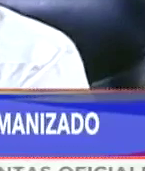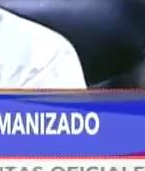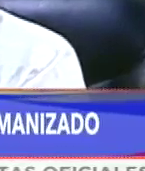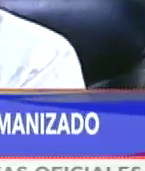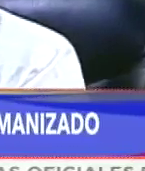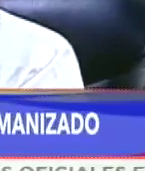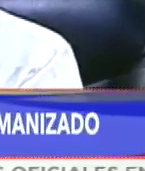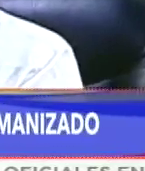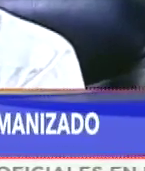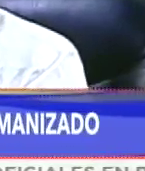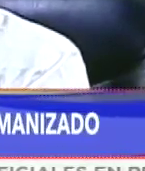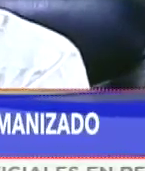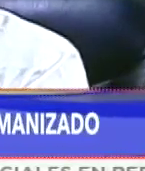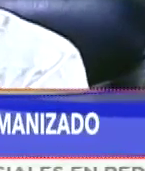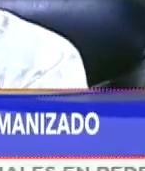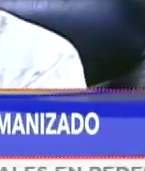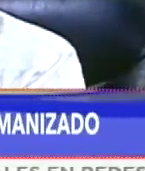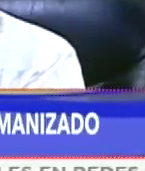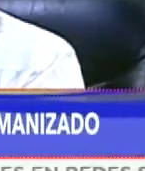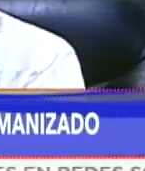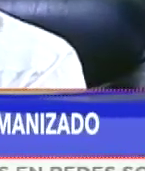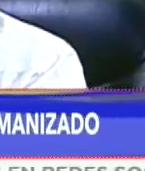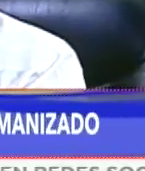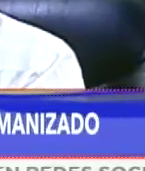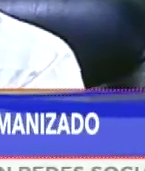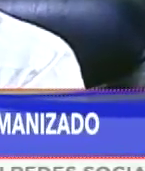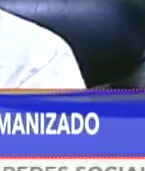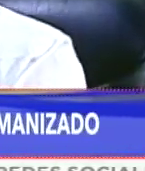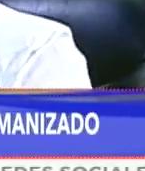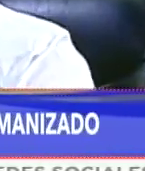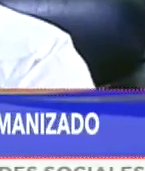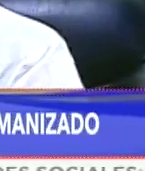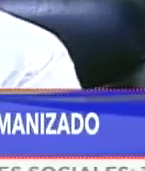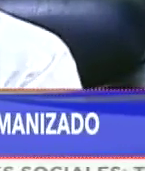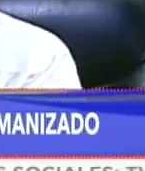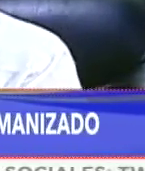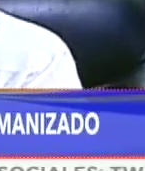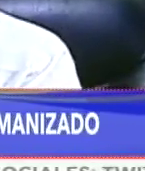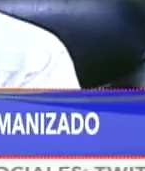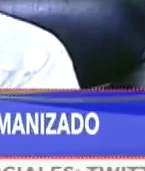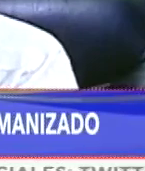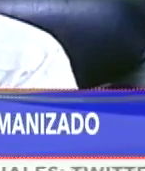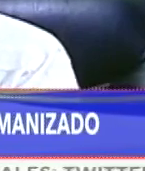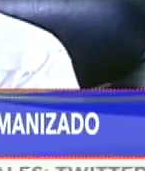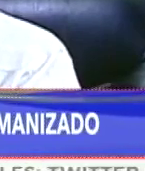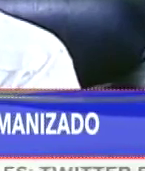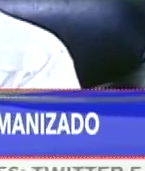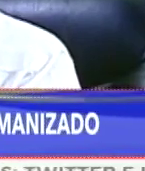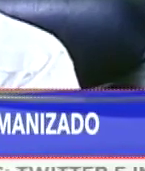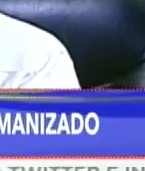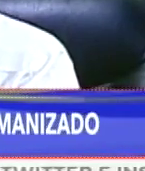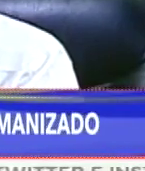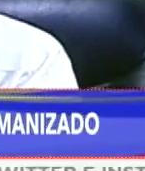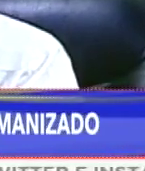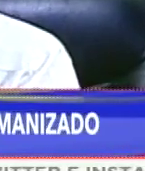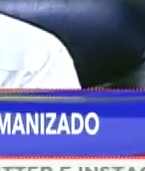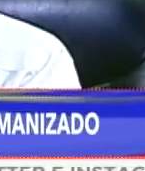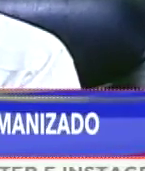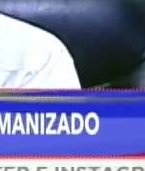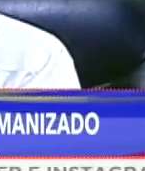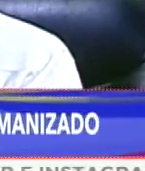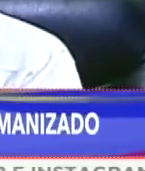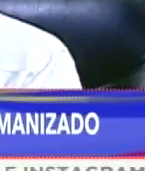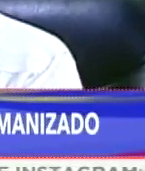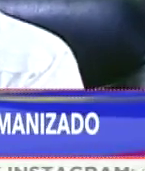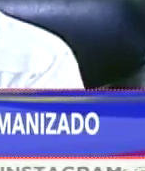parto humanizado, Movimiento Somos Venezuela, médicos y médicas, todo el mundo participando en esta jornada. De verdad fue una jornada extraordinaria